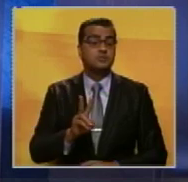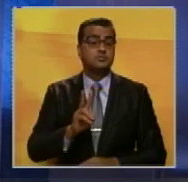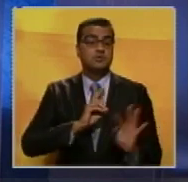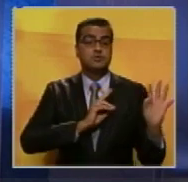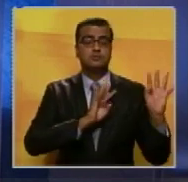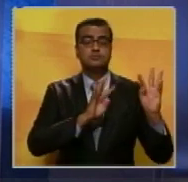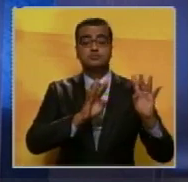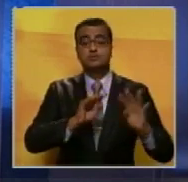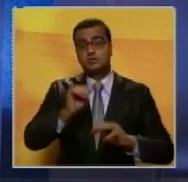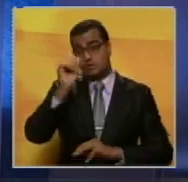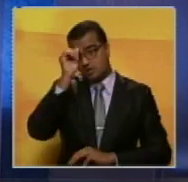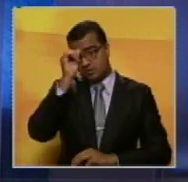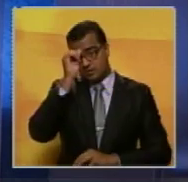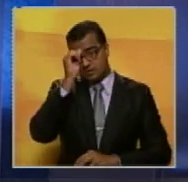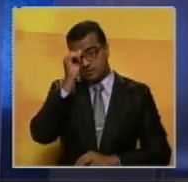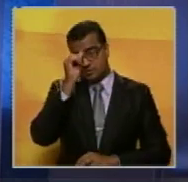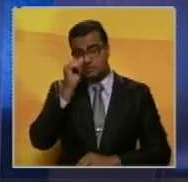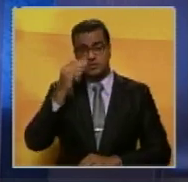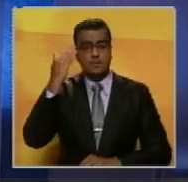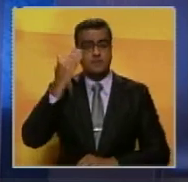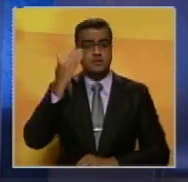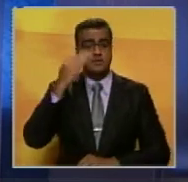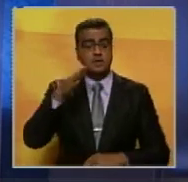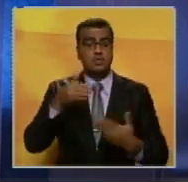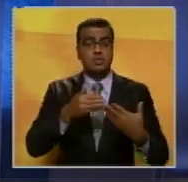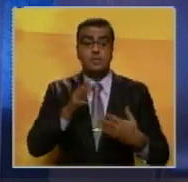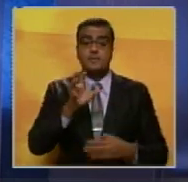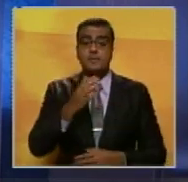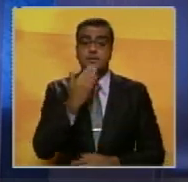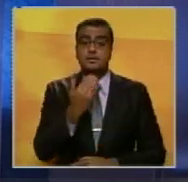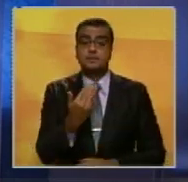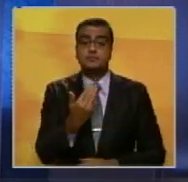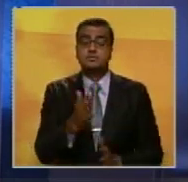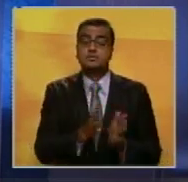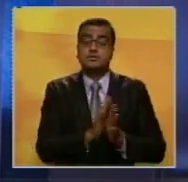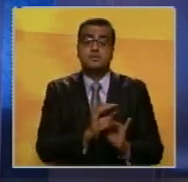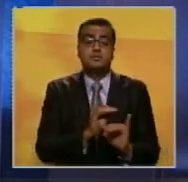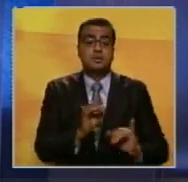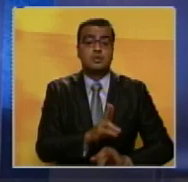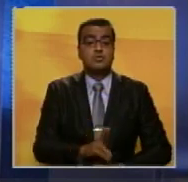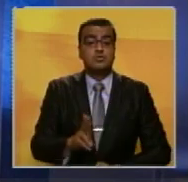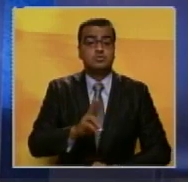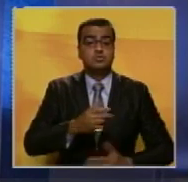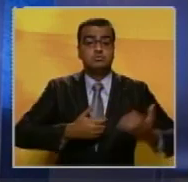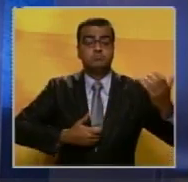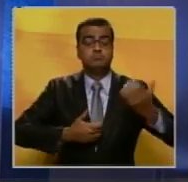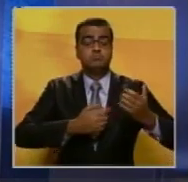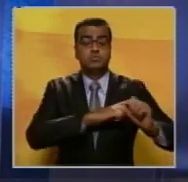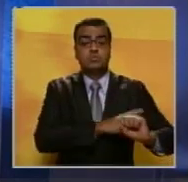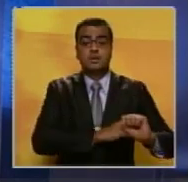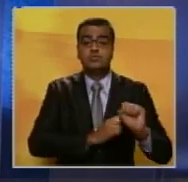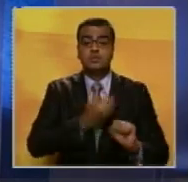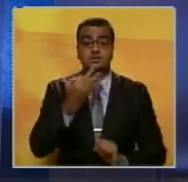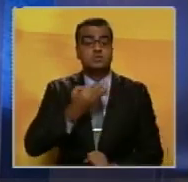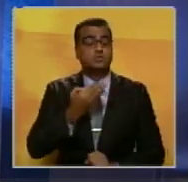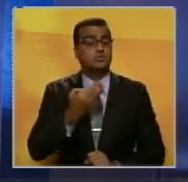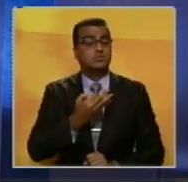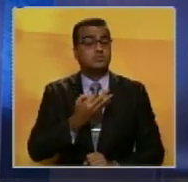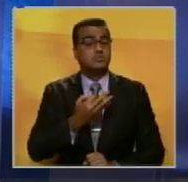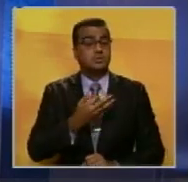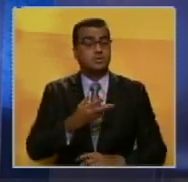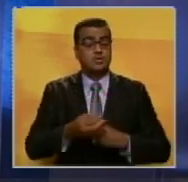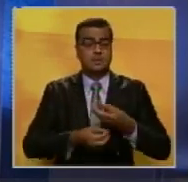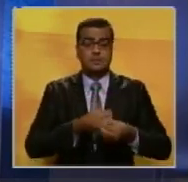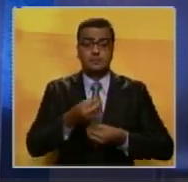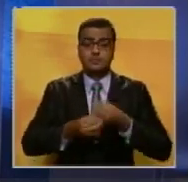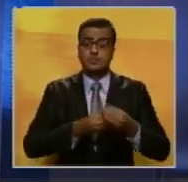este domingo a las guarniciones militares de todo el país para exigir que se termine con el uso excesivo de la fuerza que asegura aplican los